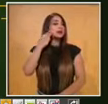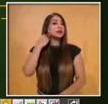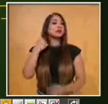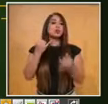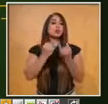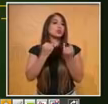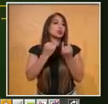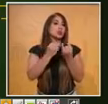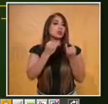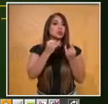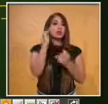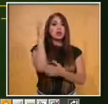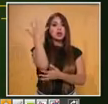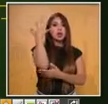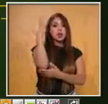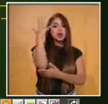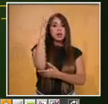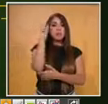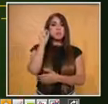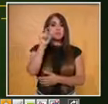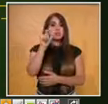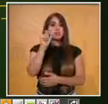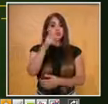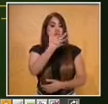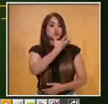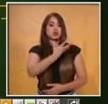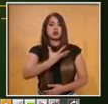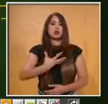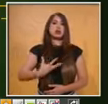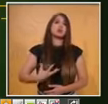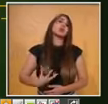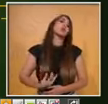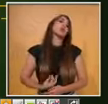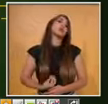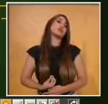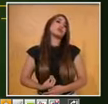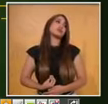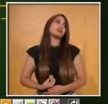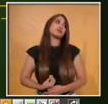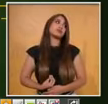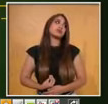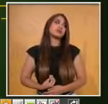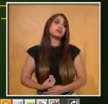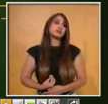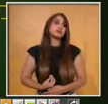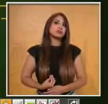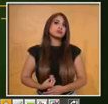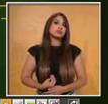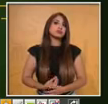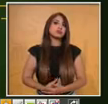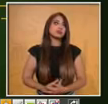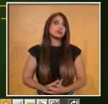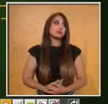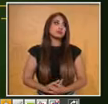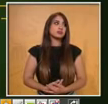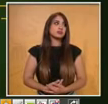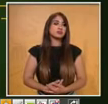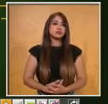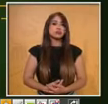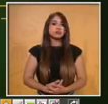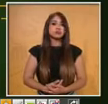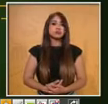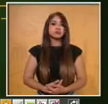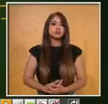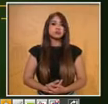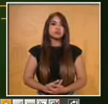Lo mismo que hijo es a... Si la manzana a nace del árbol,